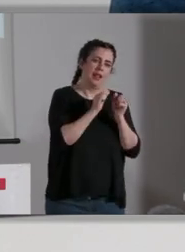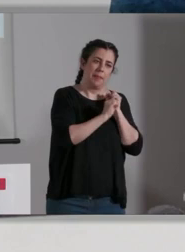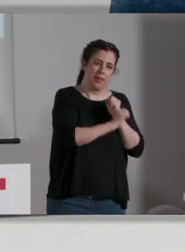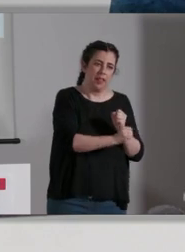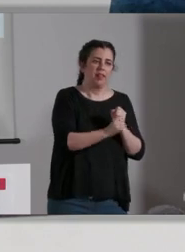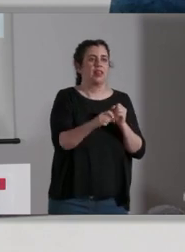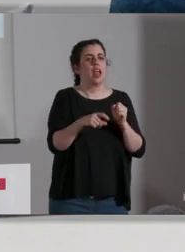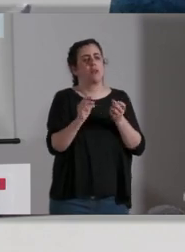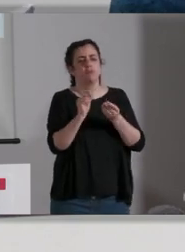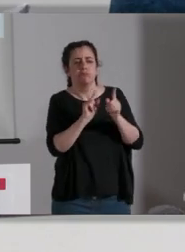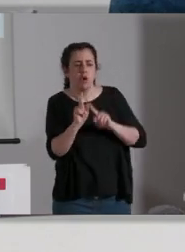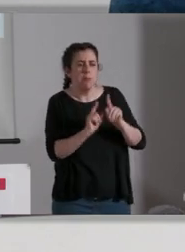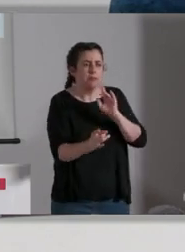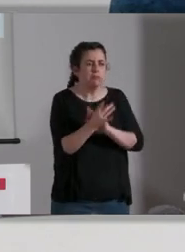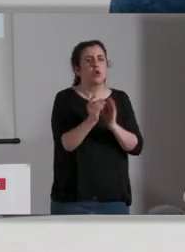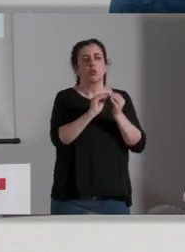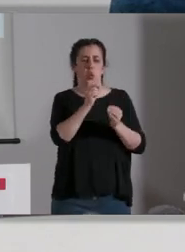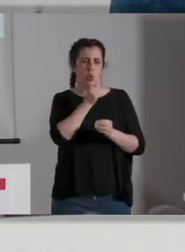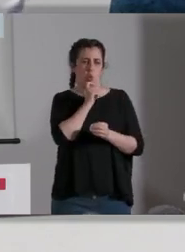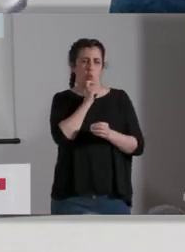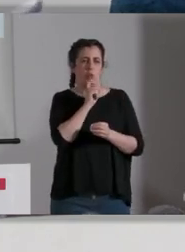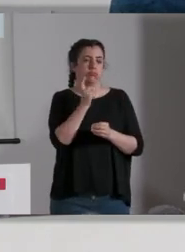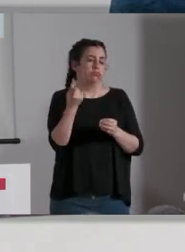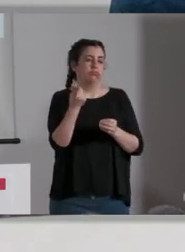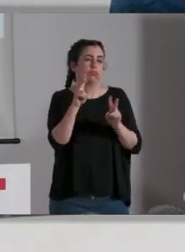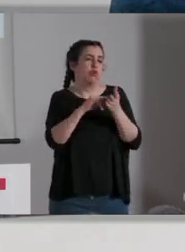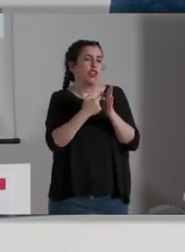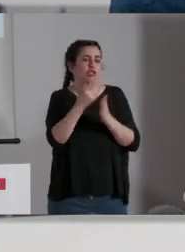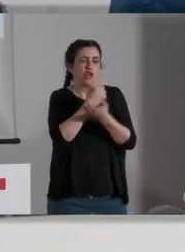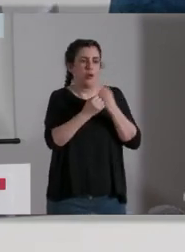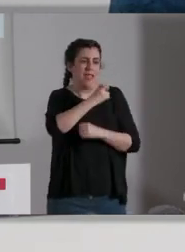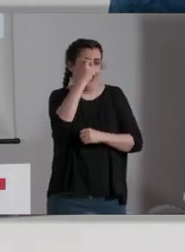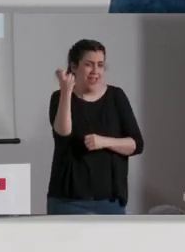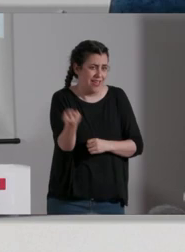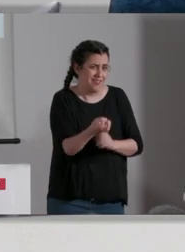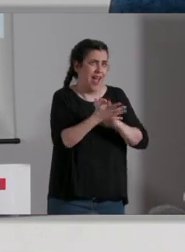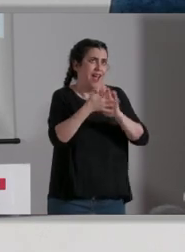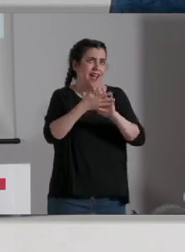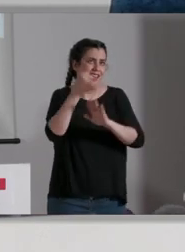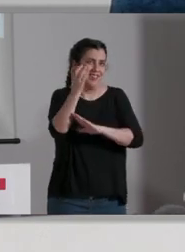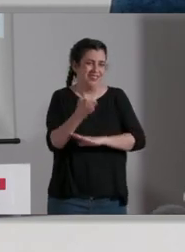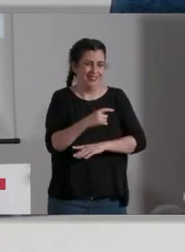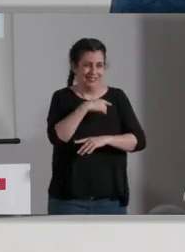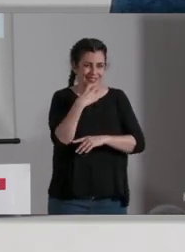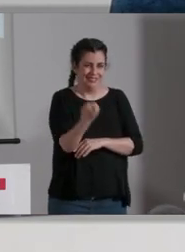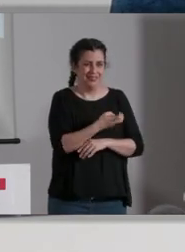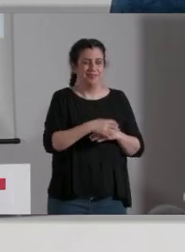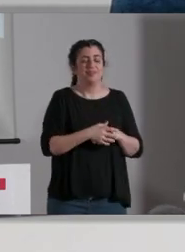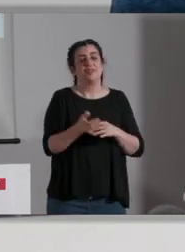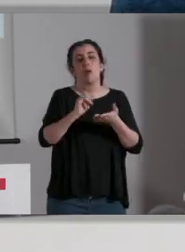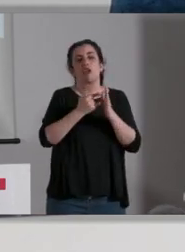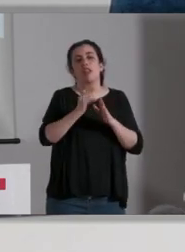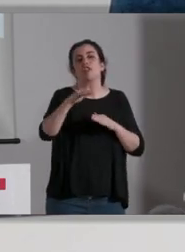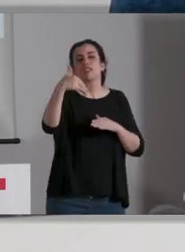cohesión grupal o talleres de economía, bueno, y muchos. En cuanto a relaciones externas, trabajamos en